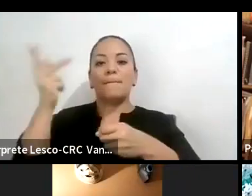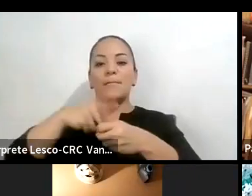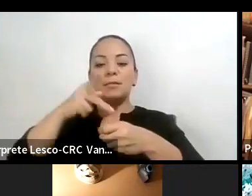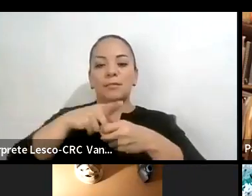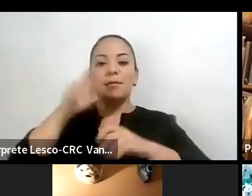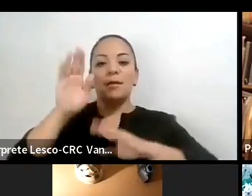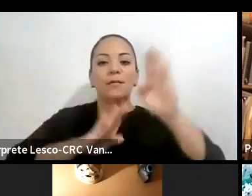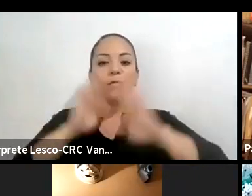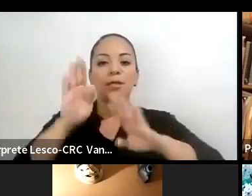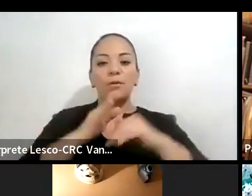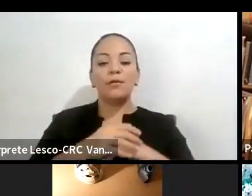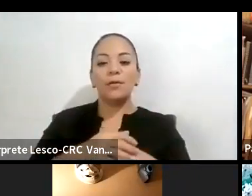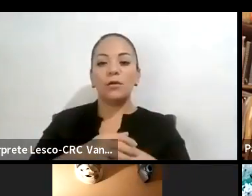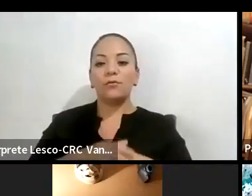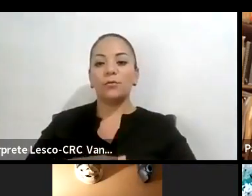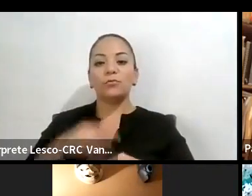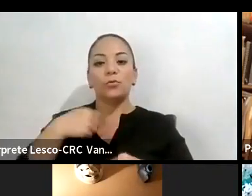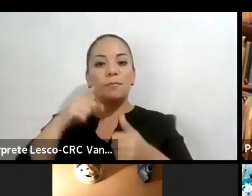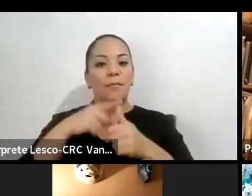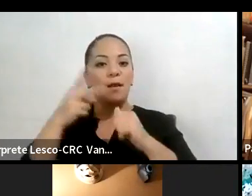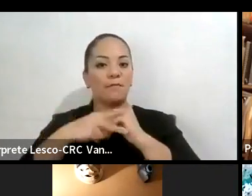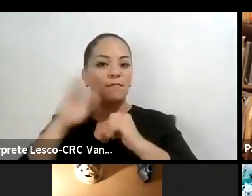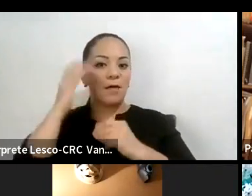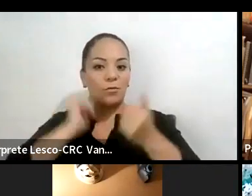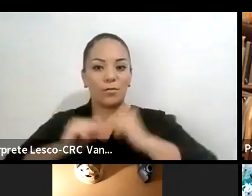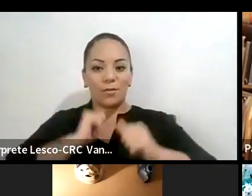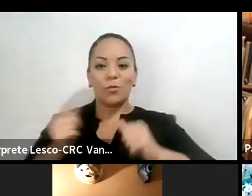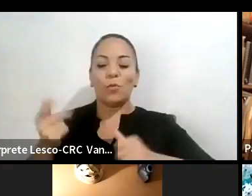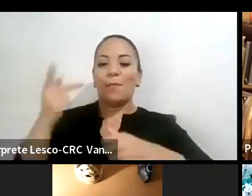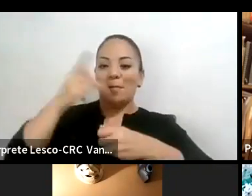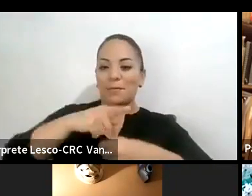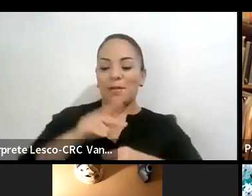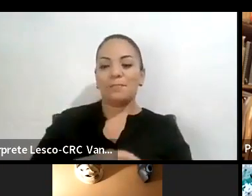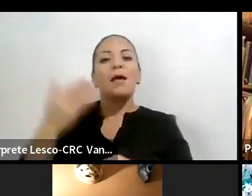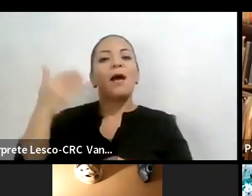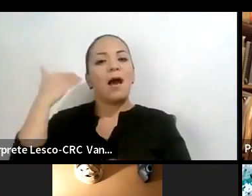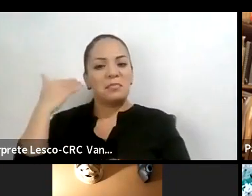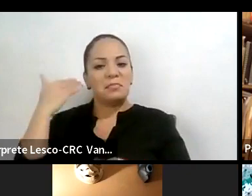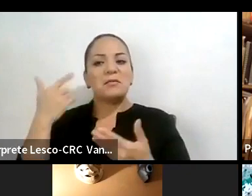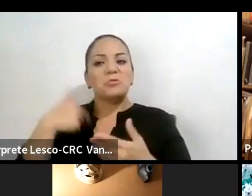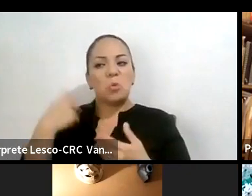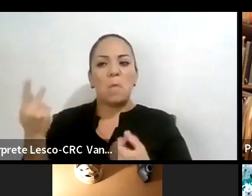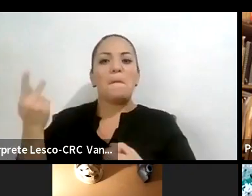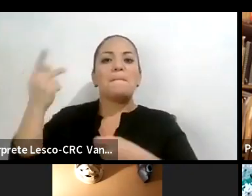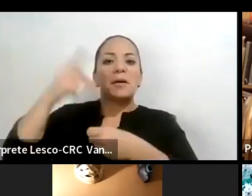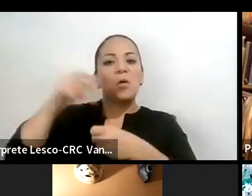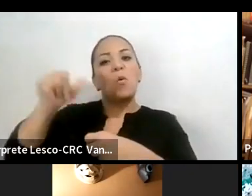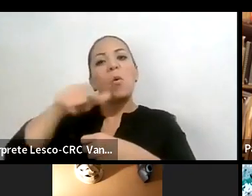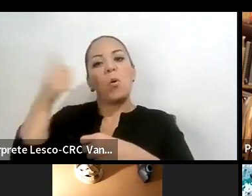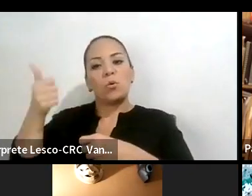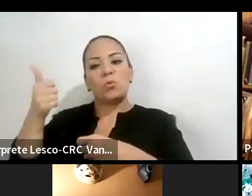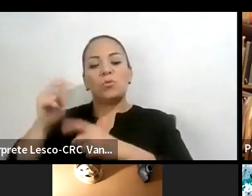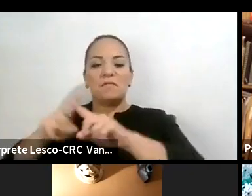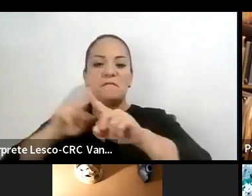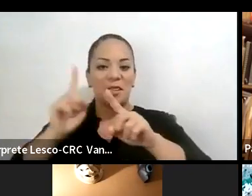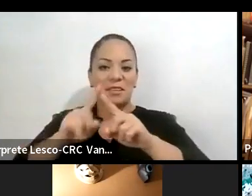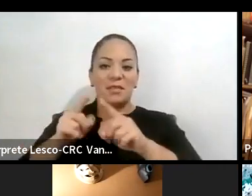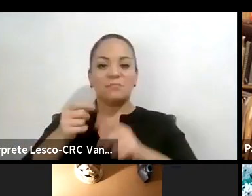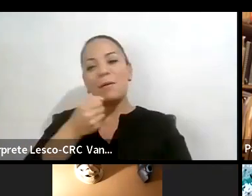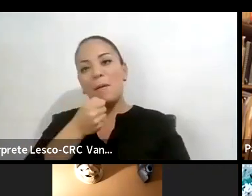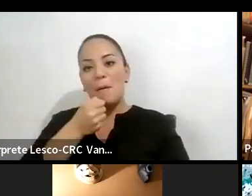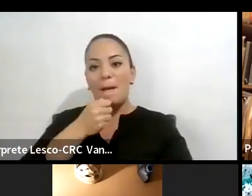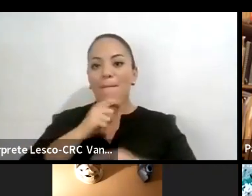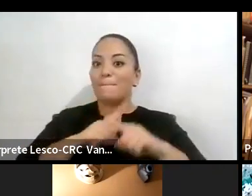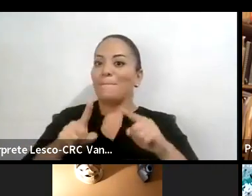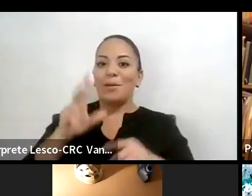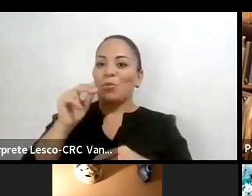un radioteatro propiamente hablando. Ya había participado en otras especies de locuciones, pero no lo había juntado